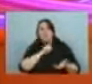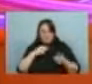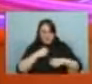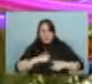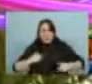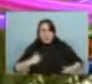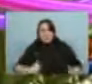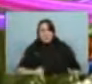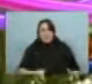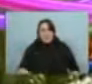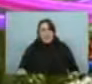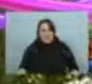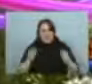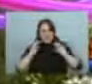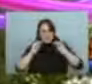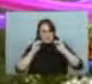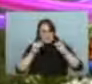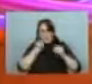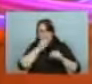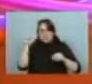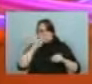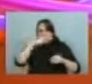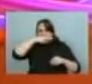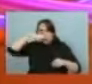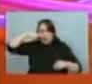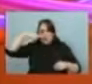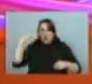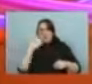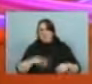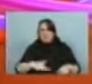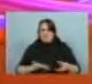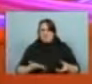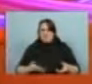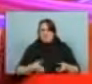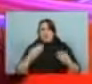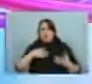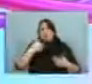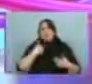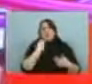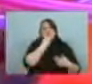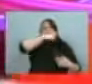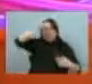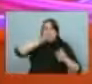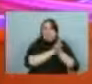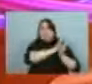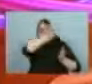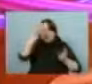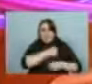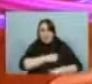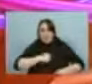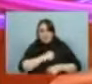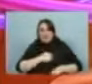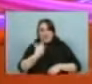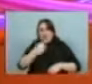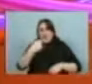gente sucia. Nosotros queremos ser feliz hoy. La persona que le digas anda a bañarte y no quiere bañarse, bueno, ¿viste? Es el colmo.